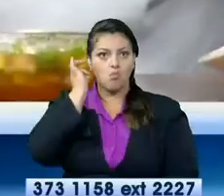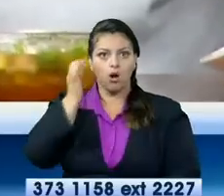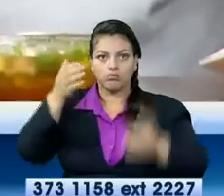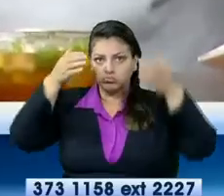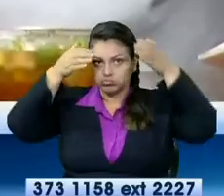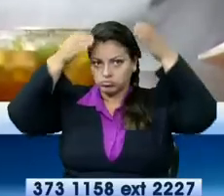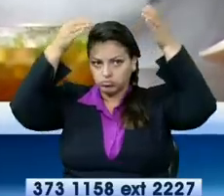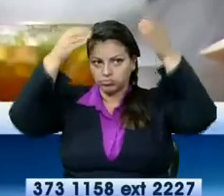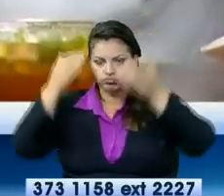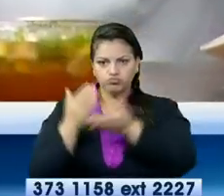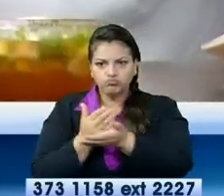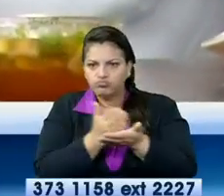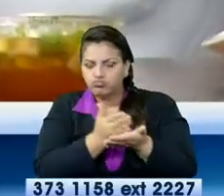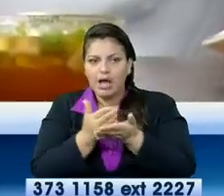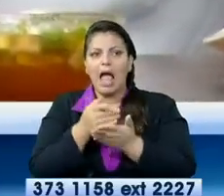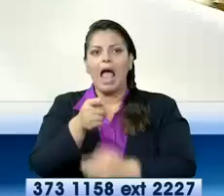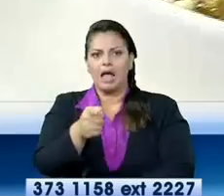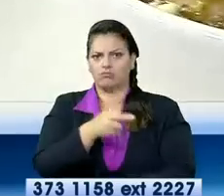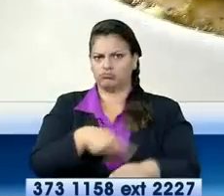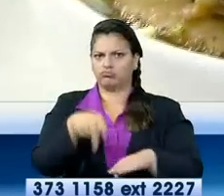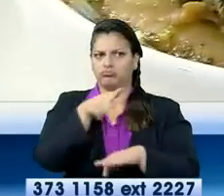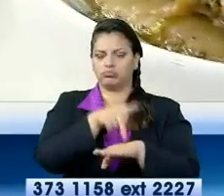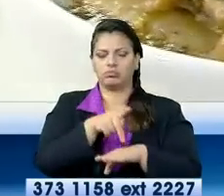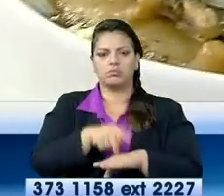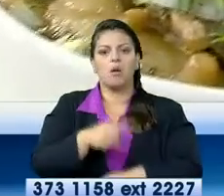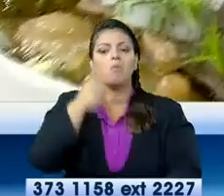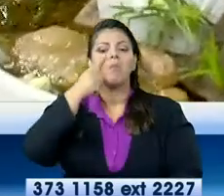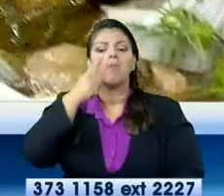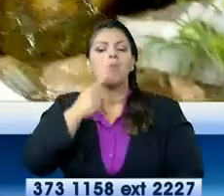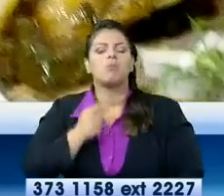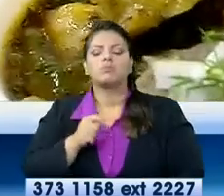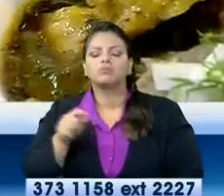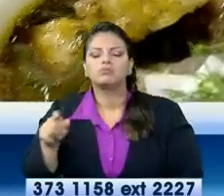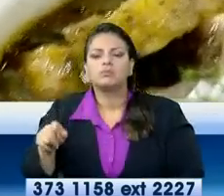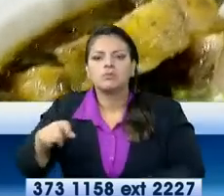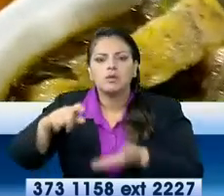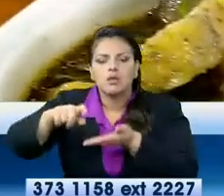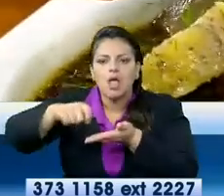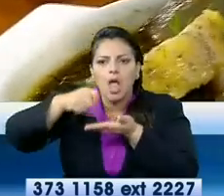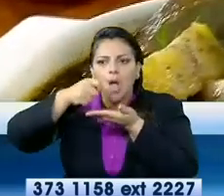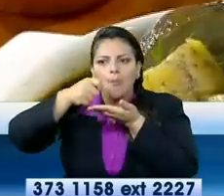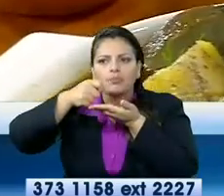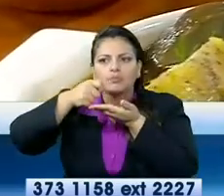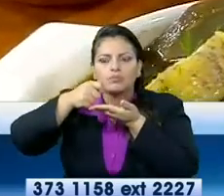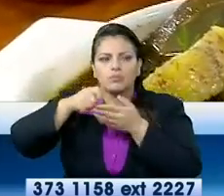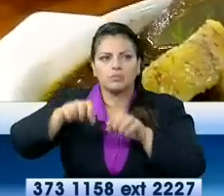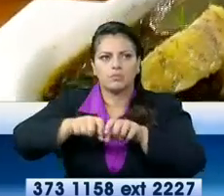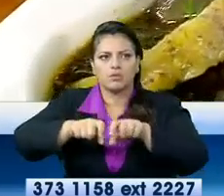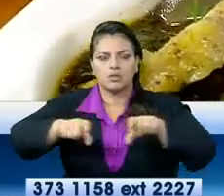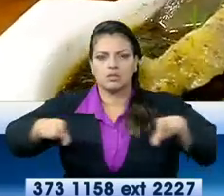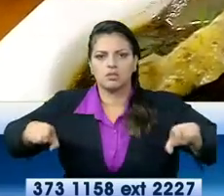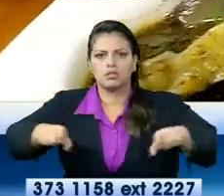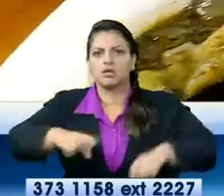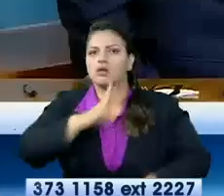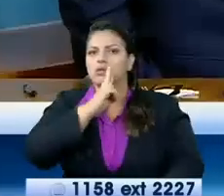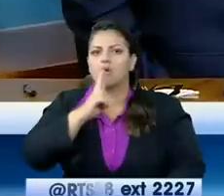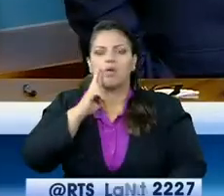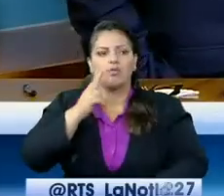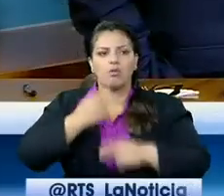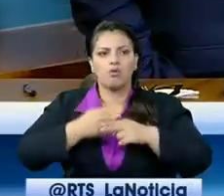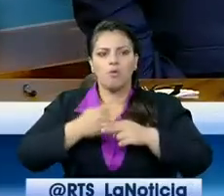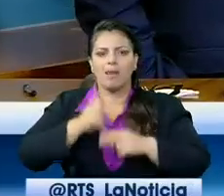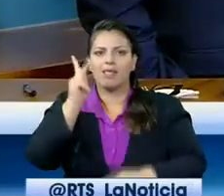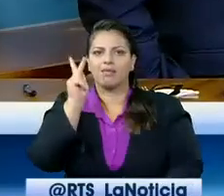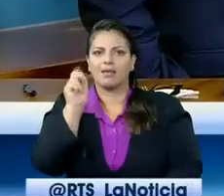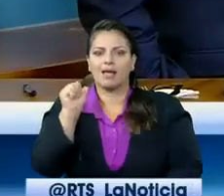platos, empezando con el caldo de salchicha del local La Salchicha de Katy. Buen provecho, señores. Para ti